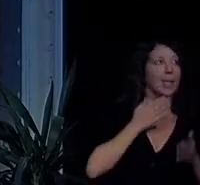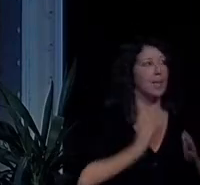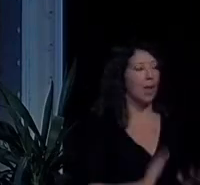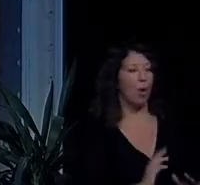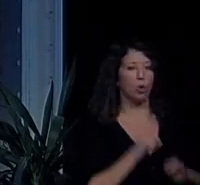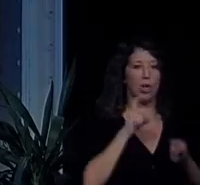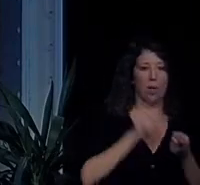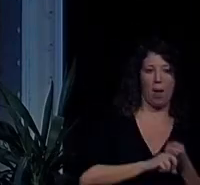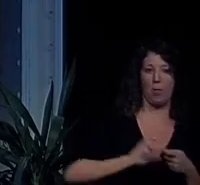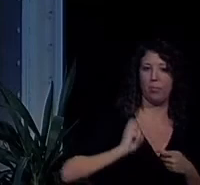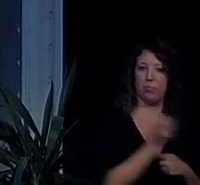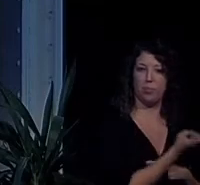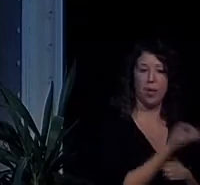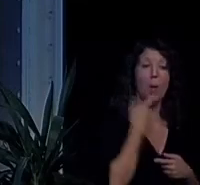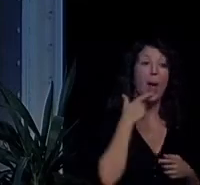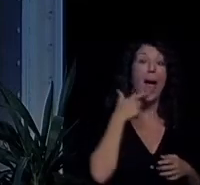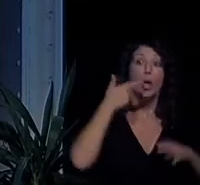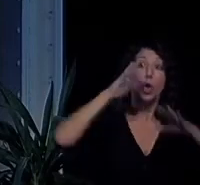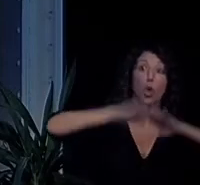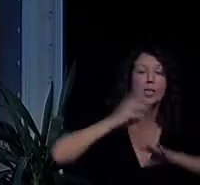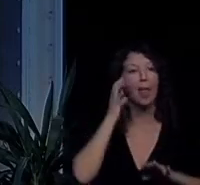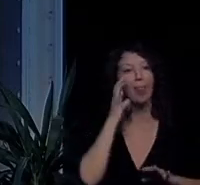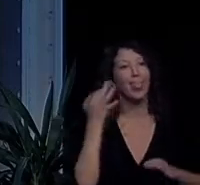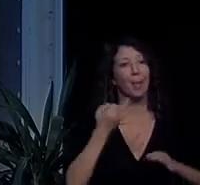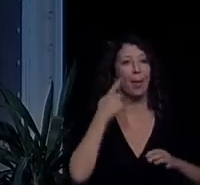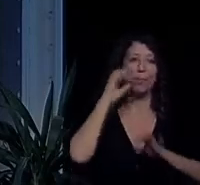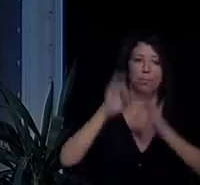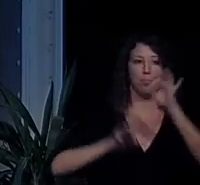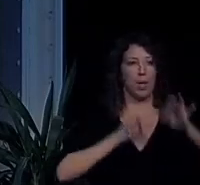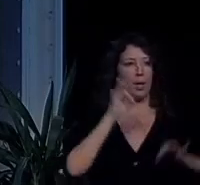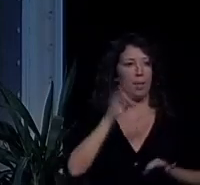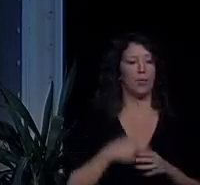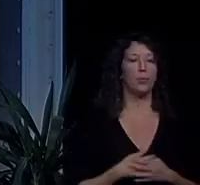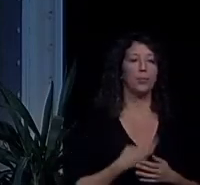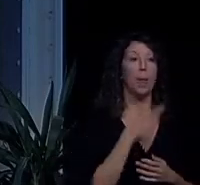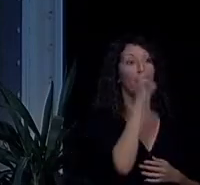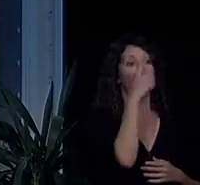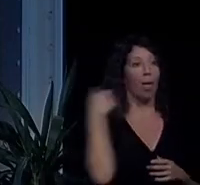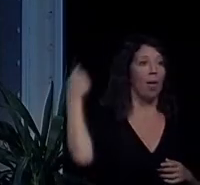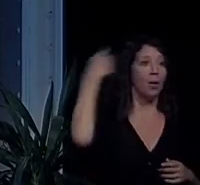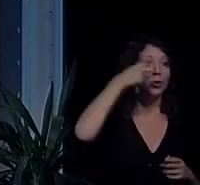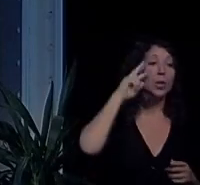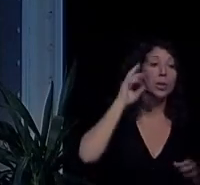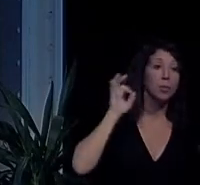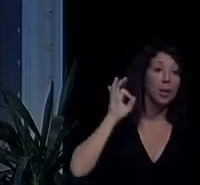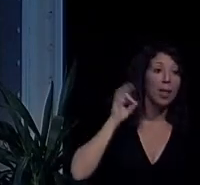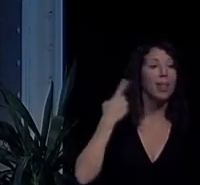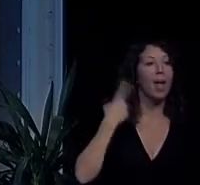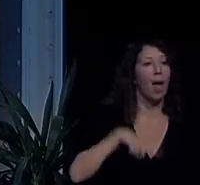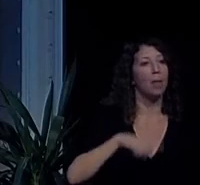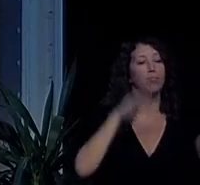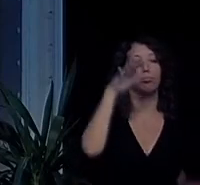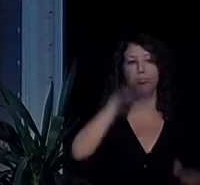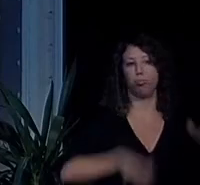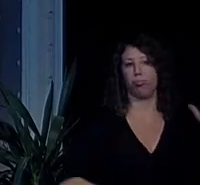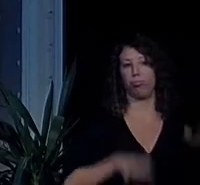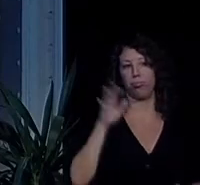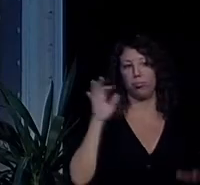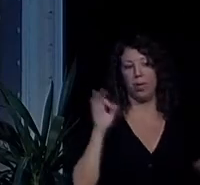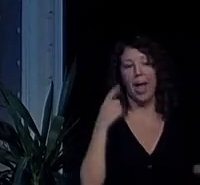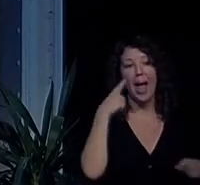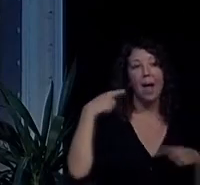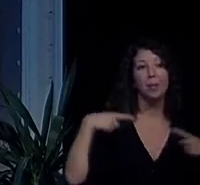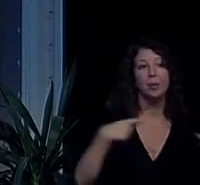hermanos. Por la noche hay que ser precavido. En sus 20 años de experiencia, Jesús ha comprobado que hay grandes diferencias en los hábitos